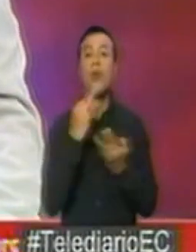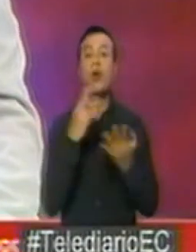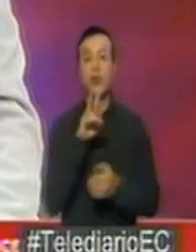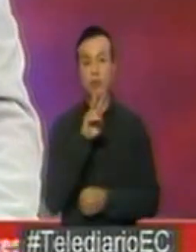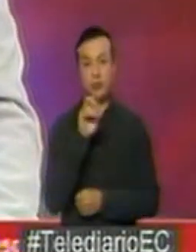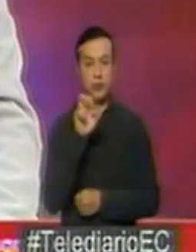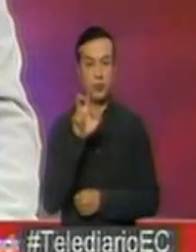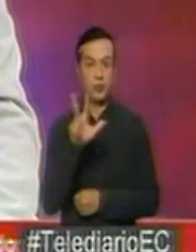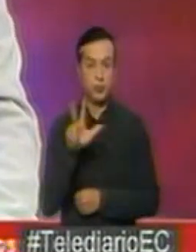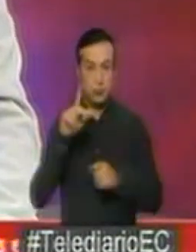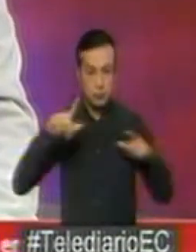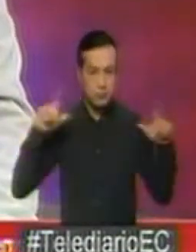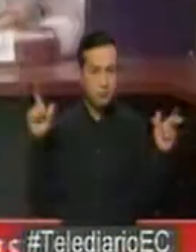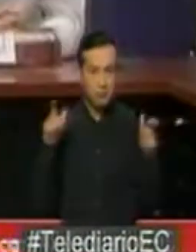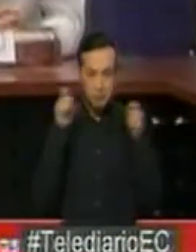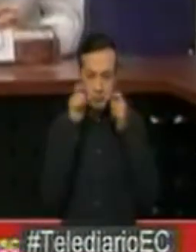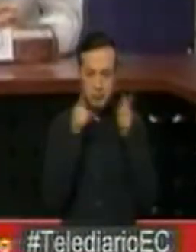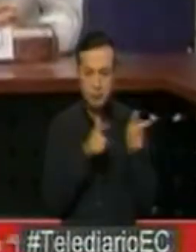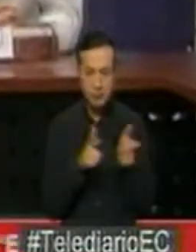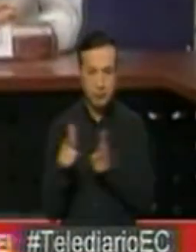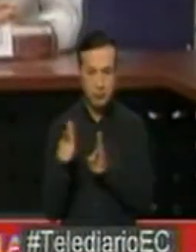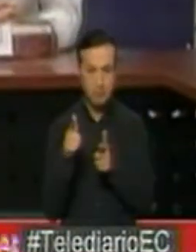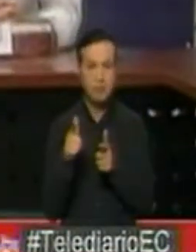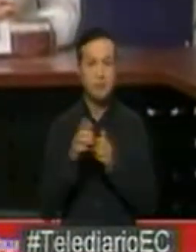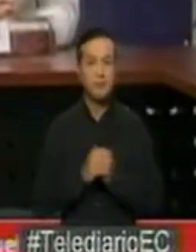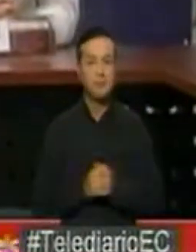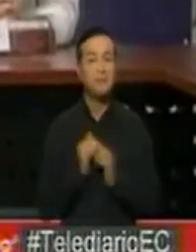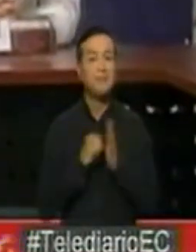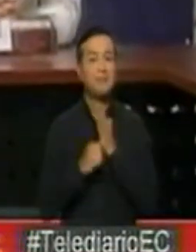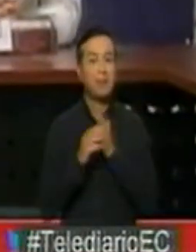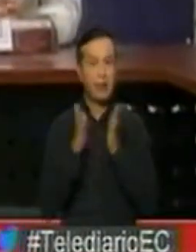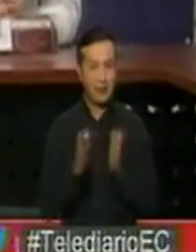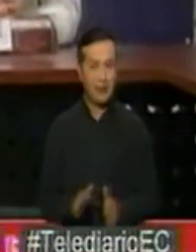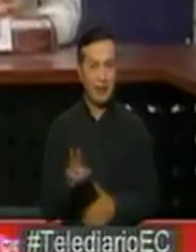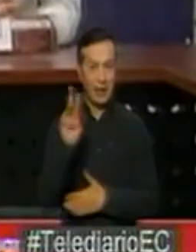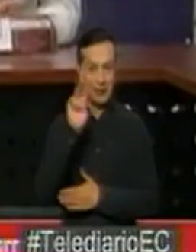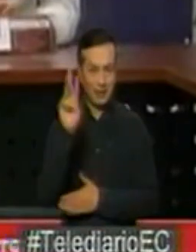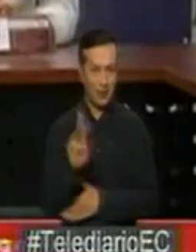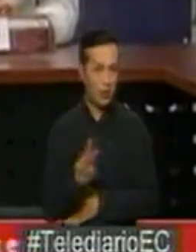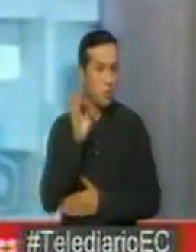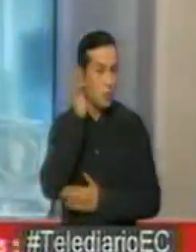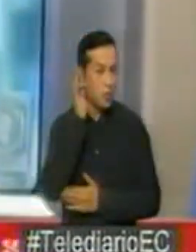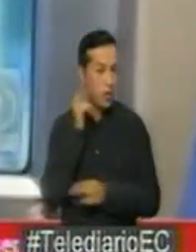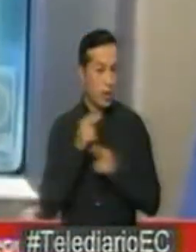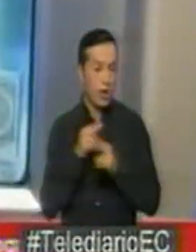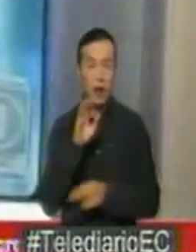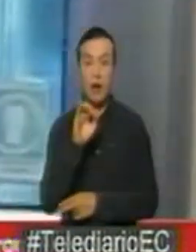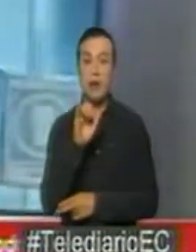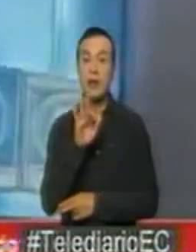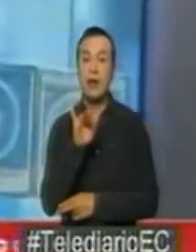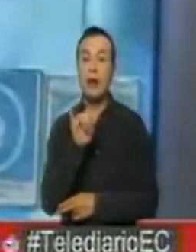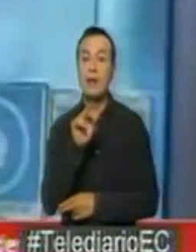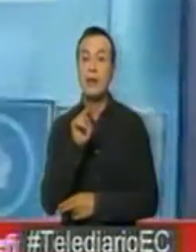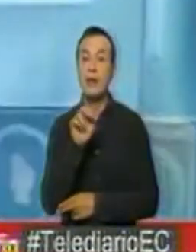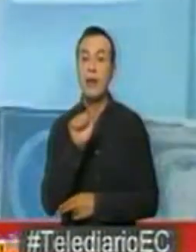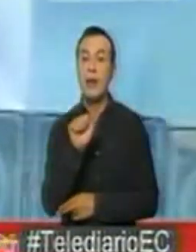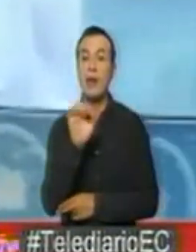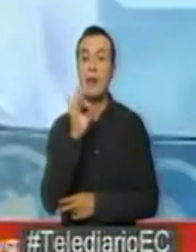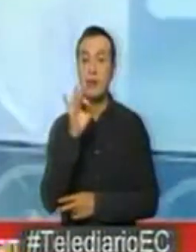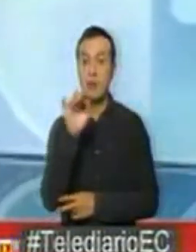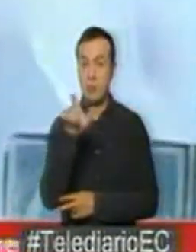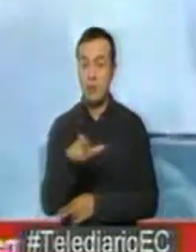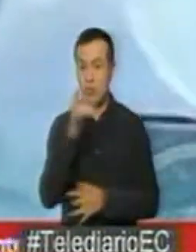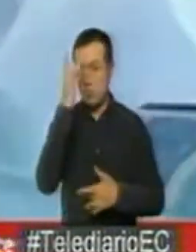203. La ministra de Salud, Catalina Andramuño, confirmó que los 19 casos positivos de